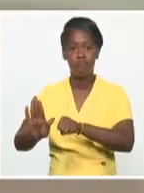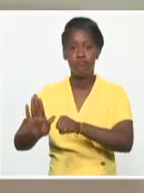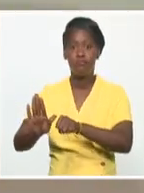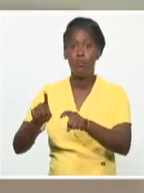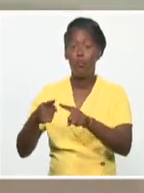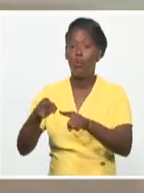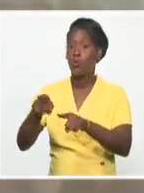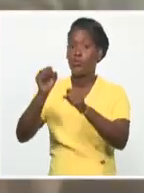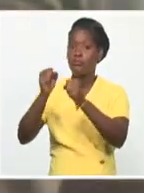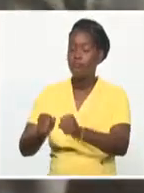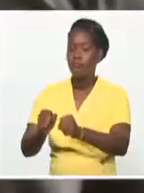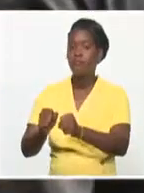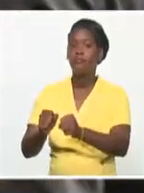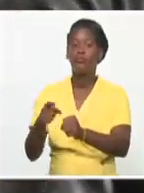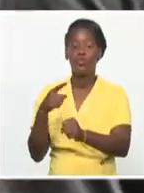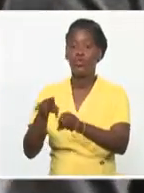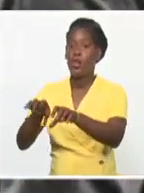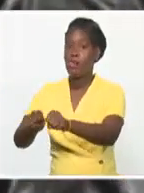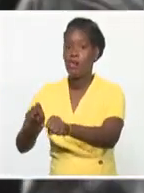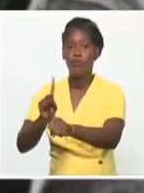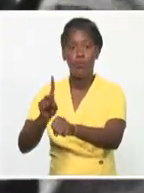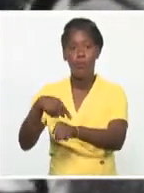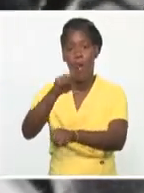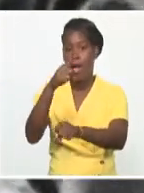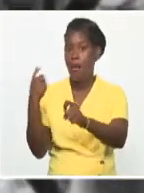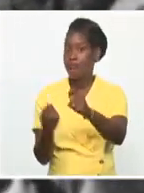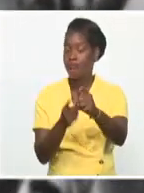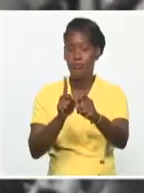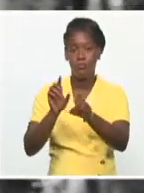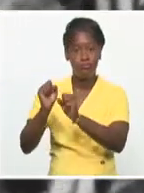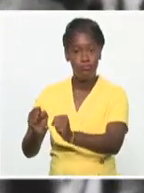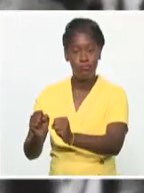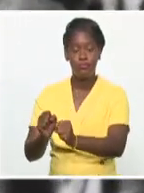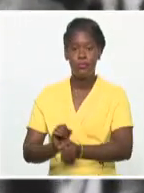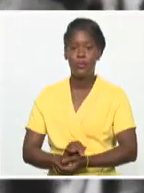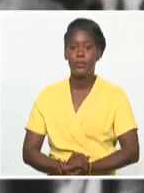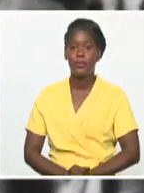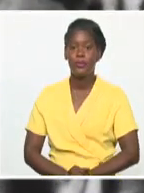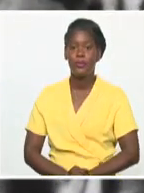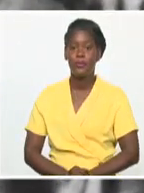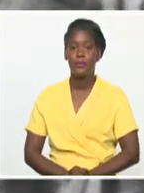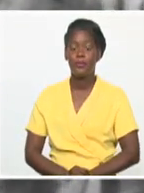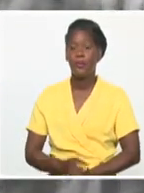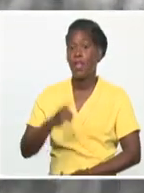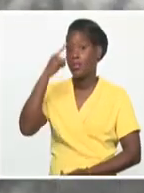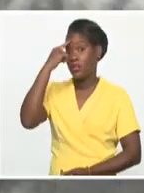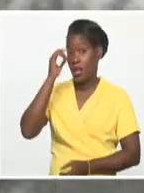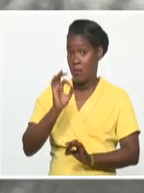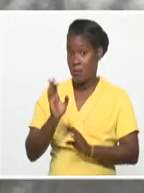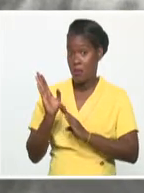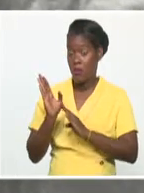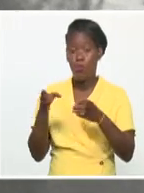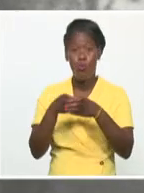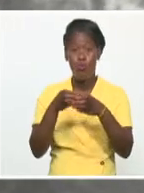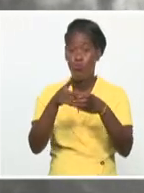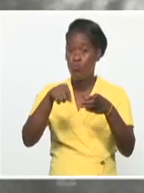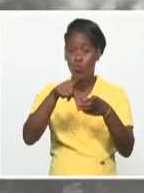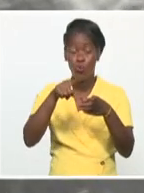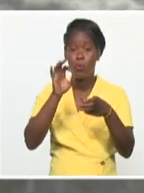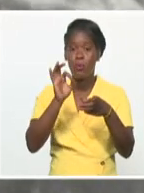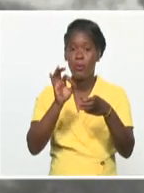cerca d tras el enfrentamiento marcaba según el che la mayoría de edad del ejército rebelde el grupo de guerrilleros